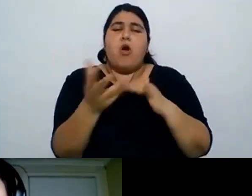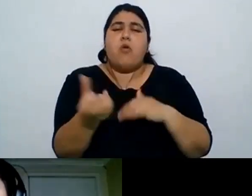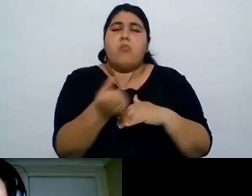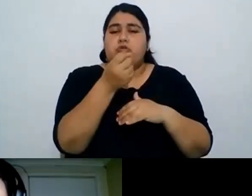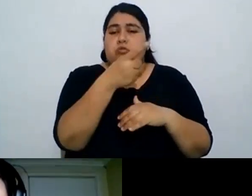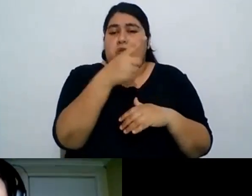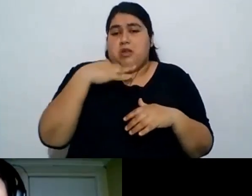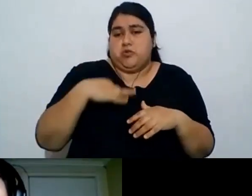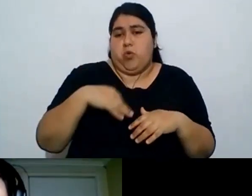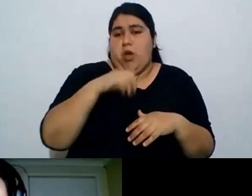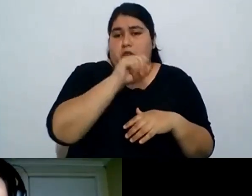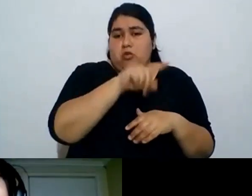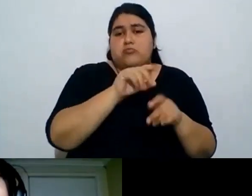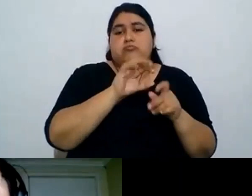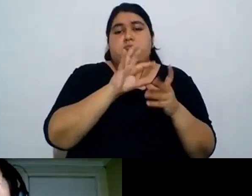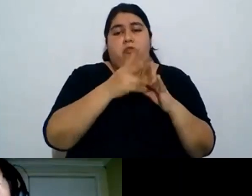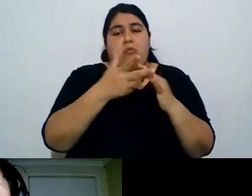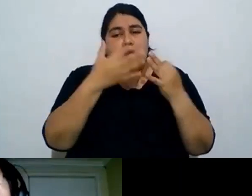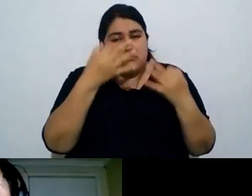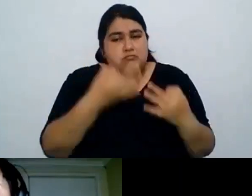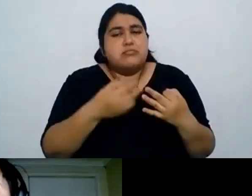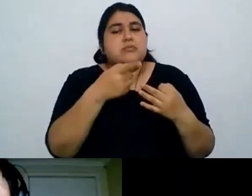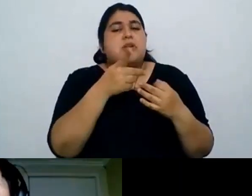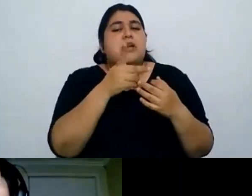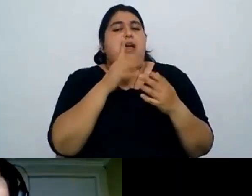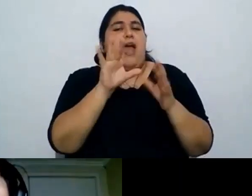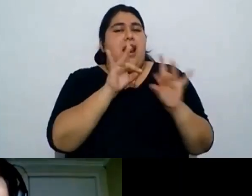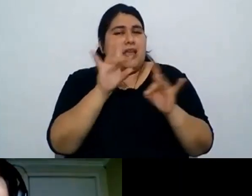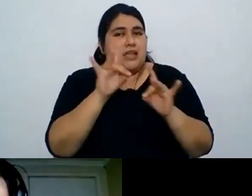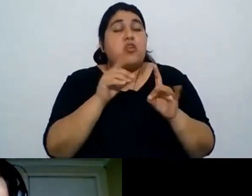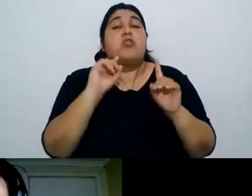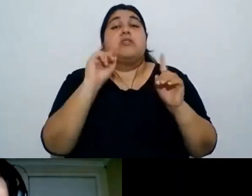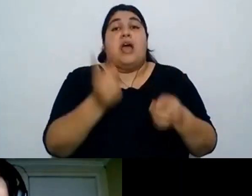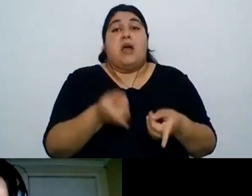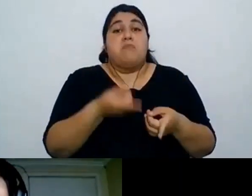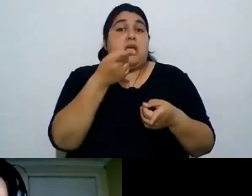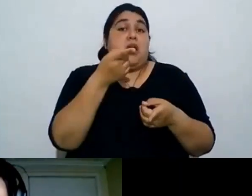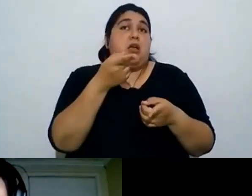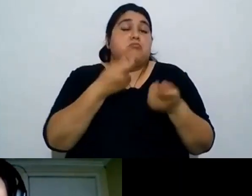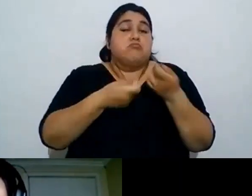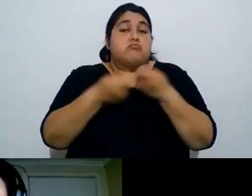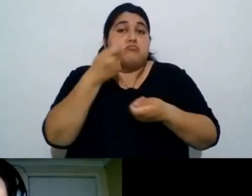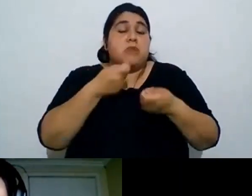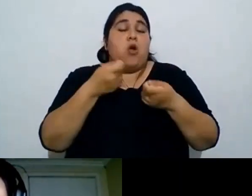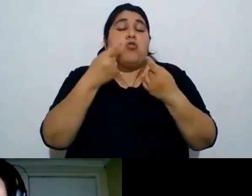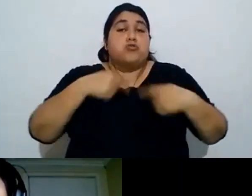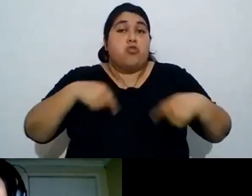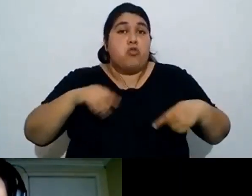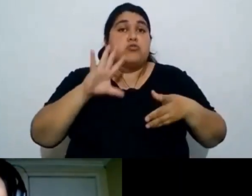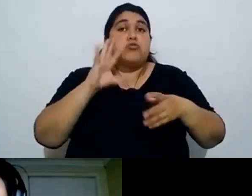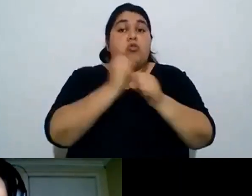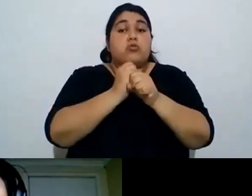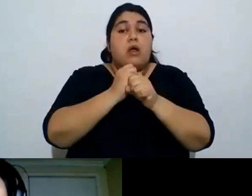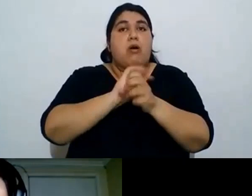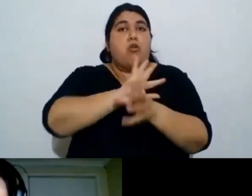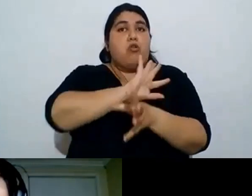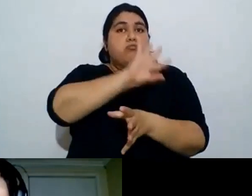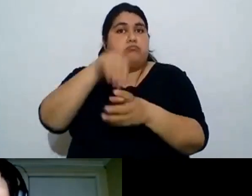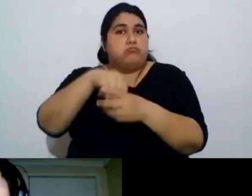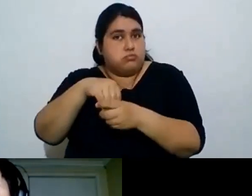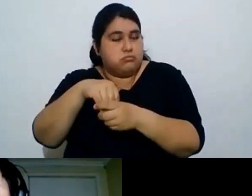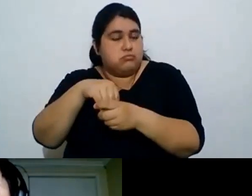vida mediante un trabajo libremente elegido o aceptado en un mercado y un entorno laborales que sean